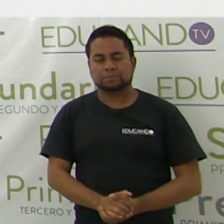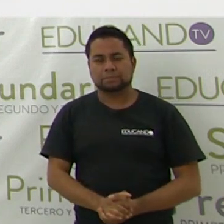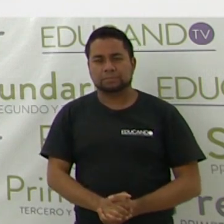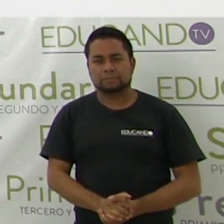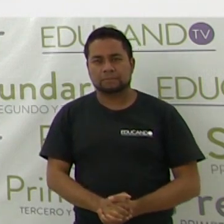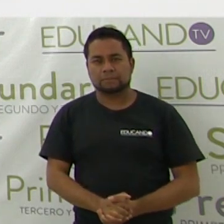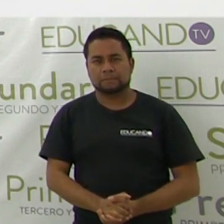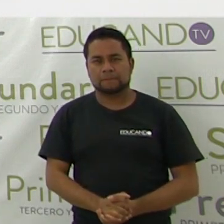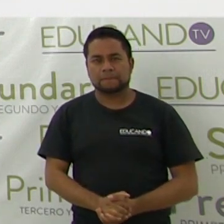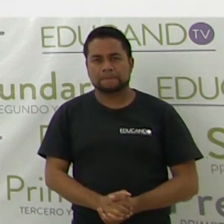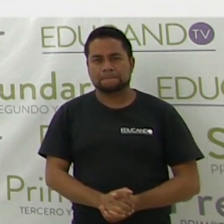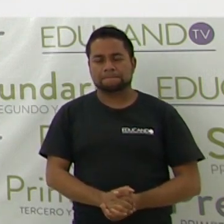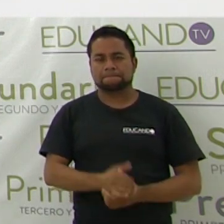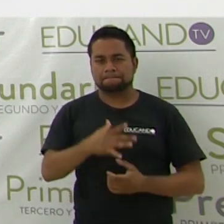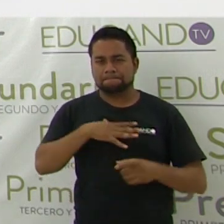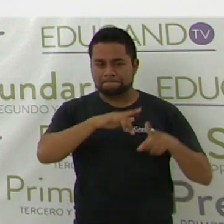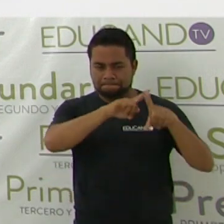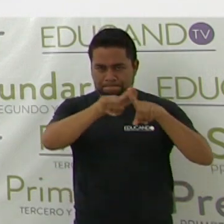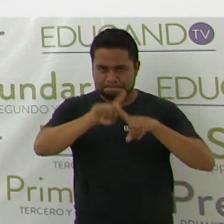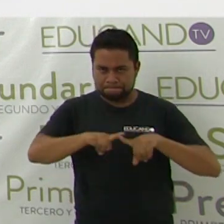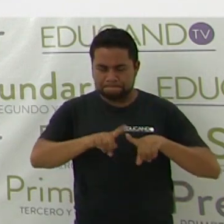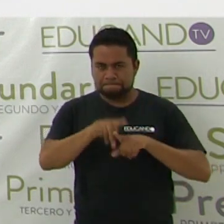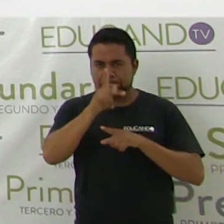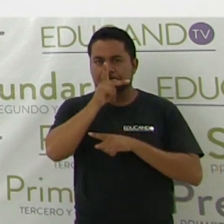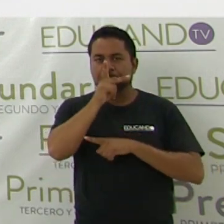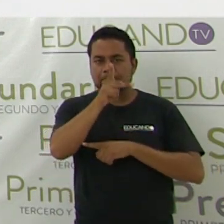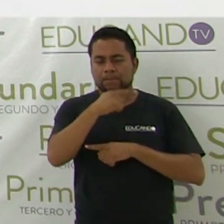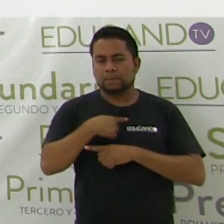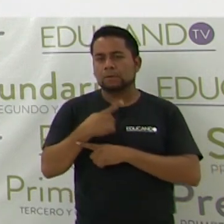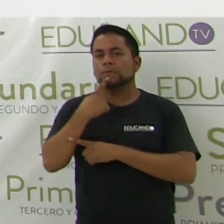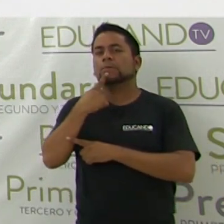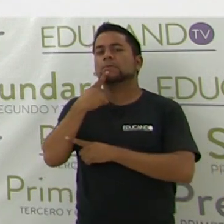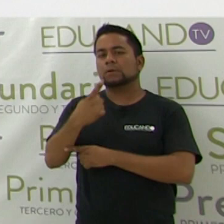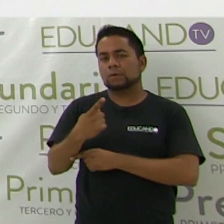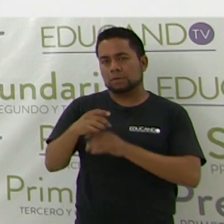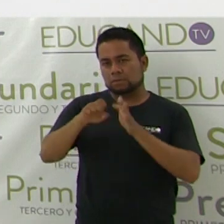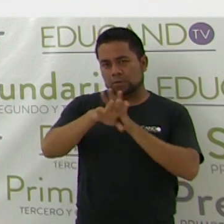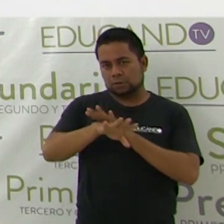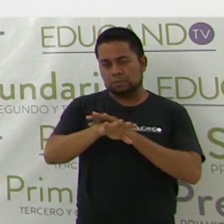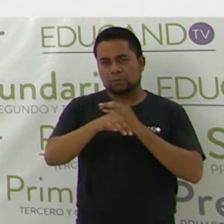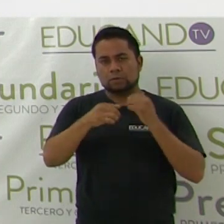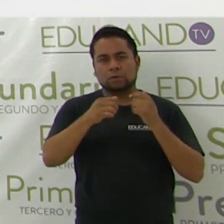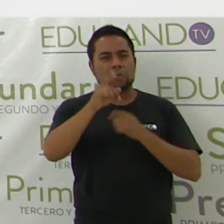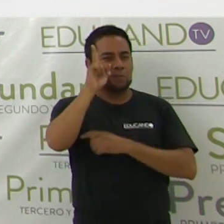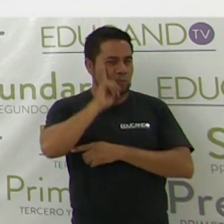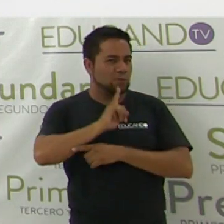Ahí hay varias palabras. Mencioné a las mujeres